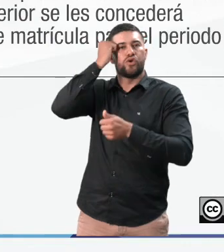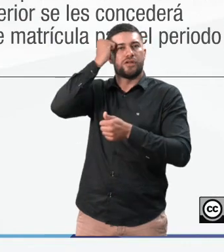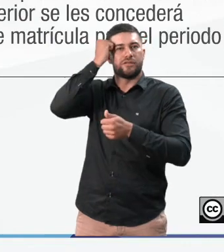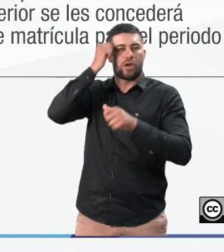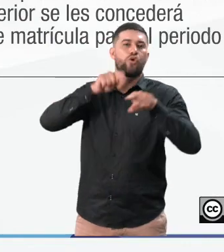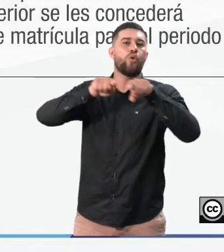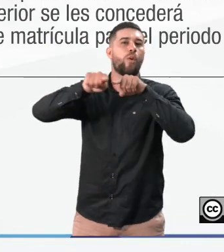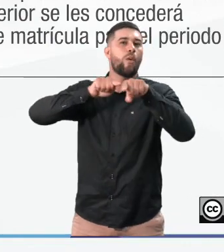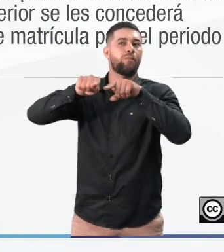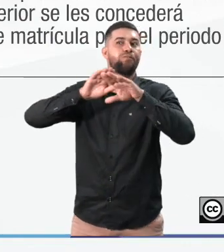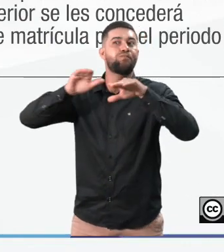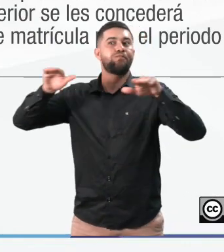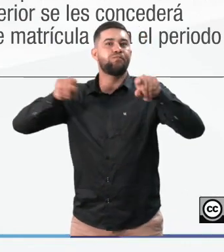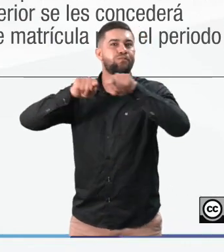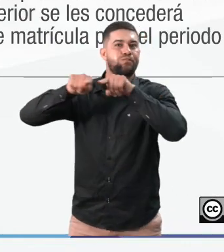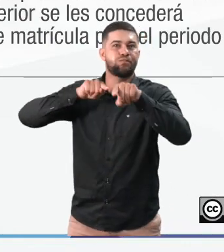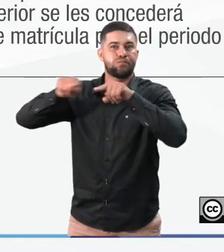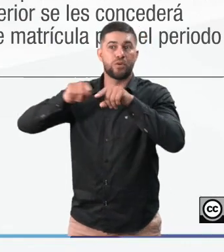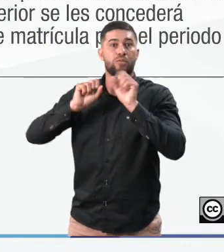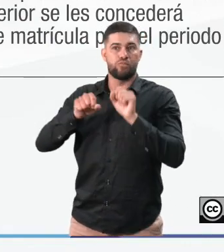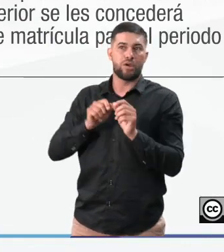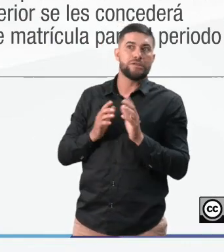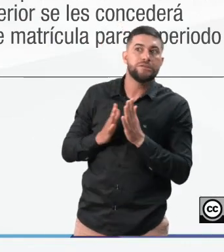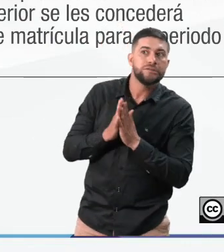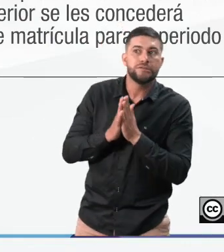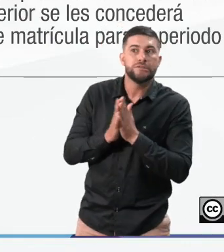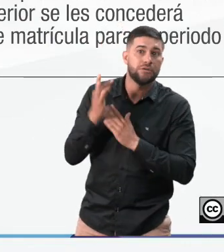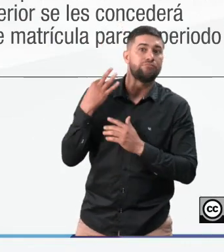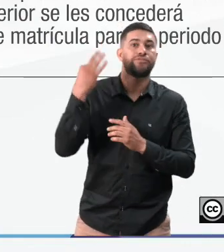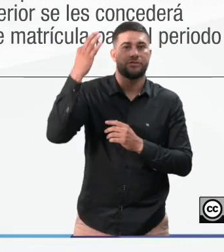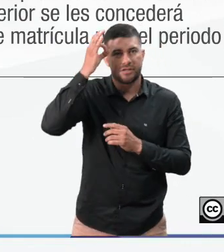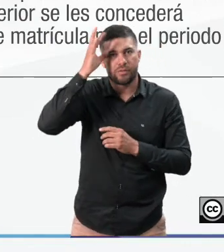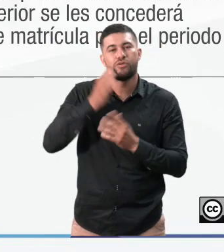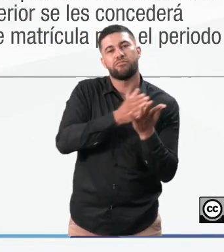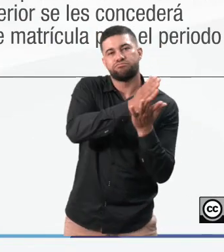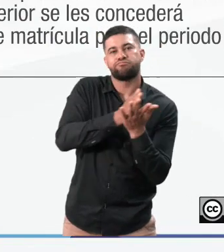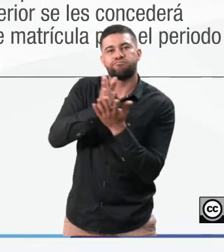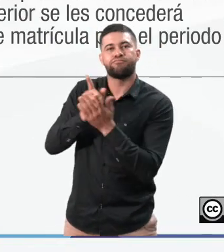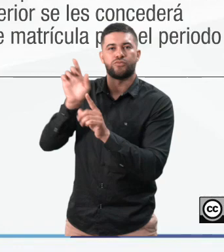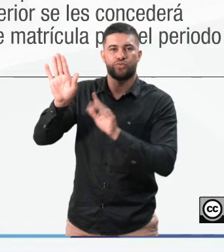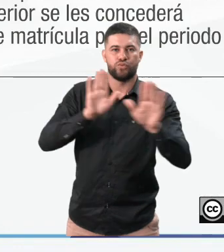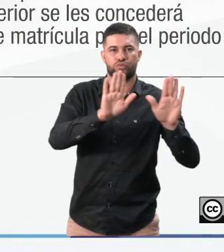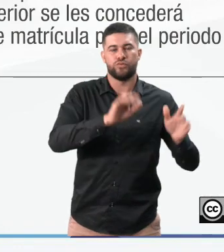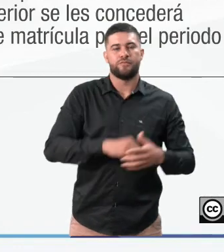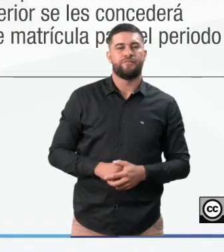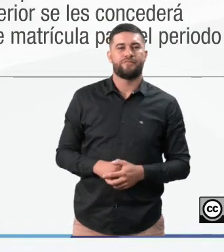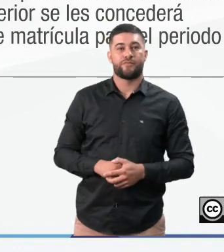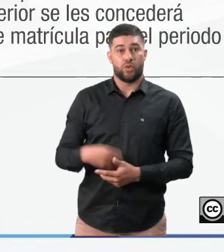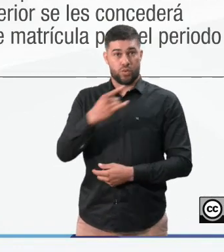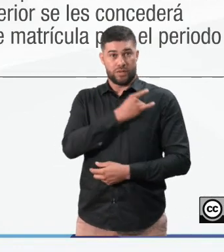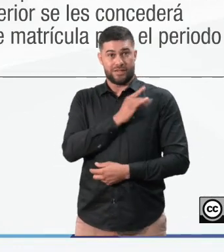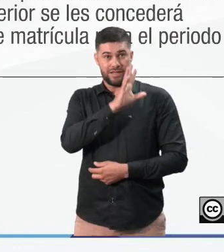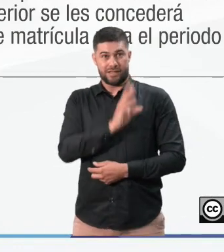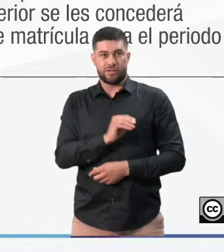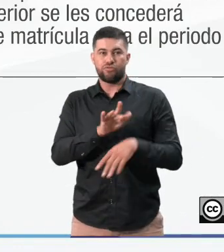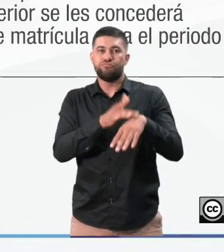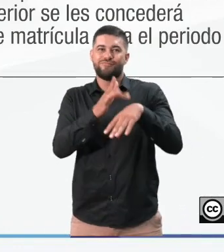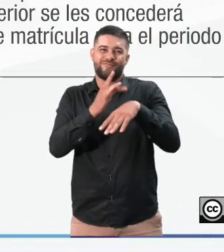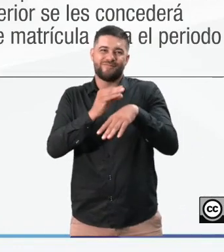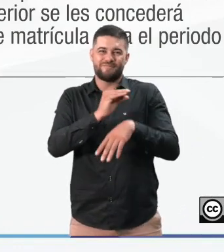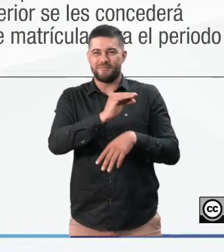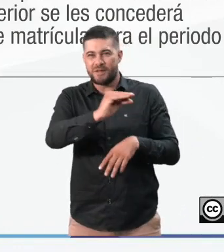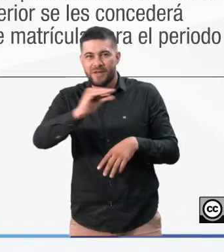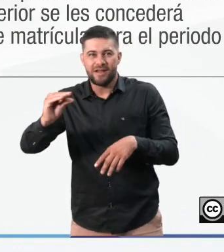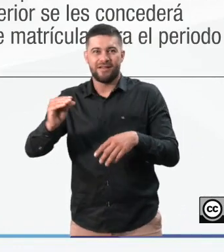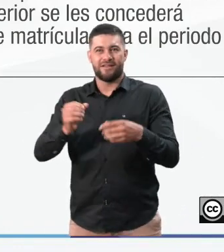programa académico. Los incentivos por parte de la Universidad del Quindío se presentan a